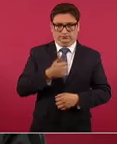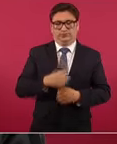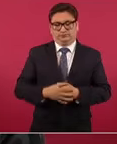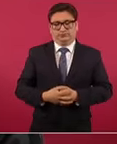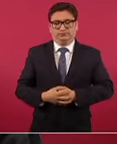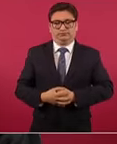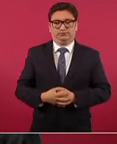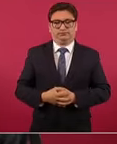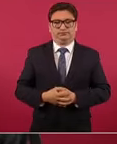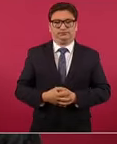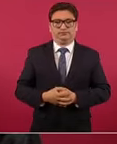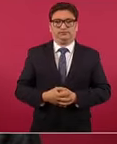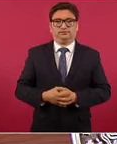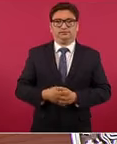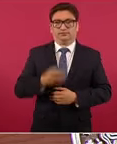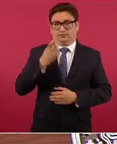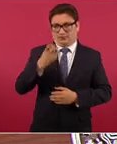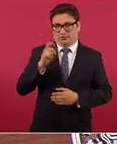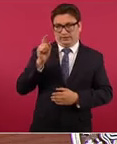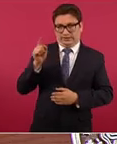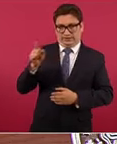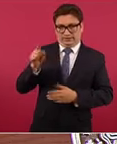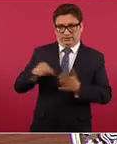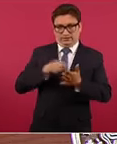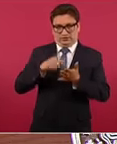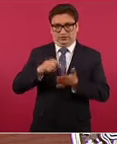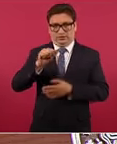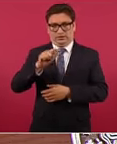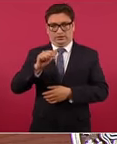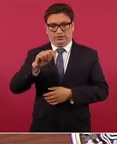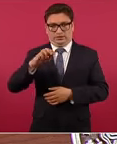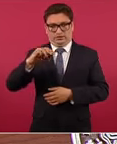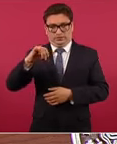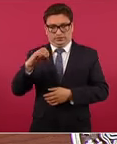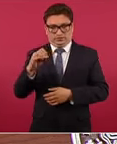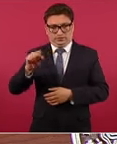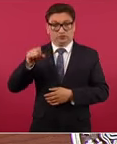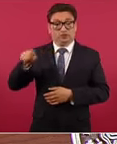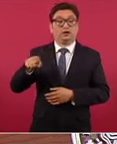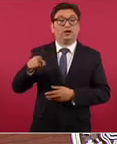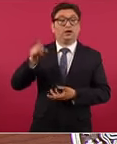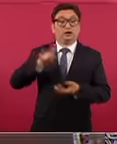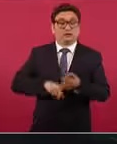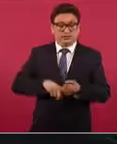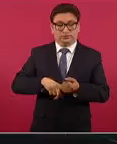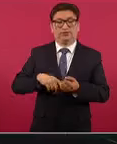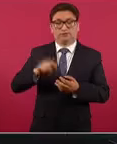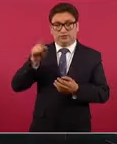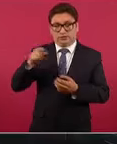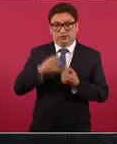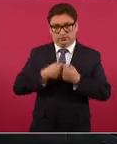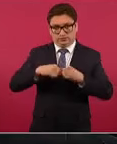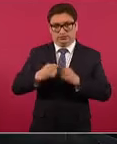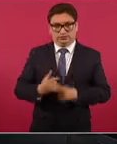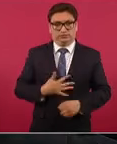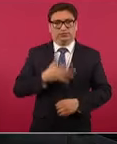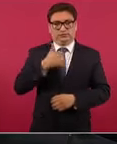de ese hospital de álamos era un hospital en bienestar